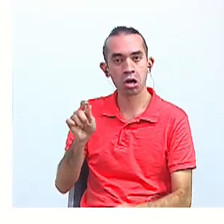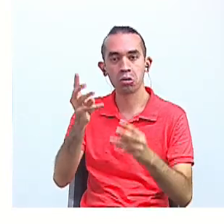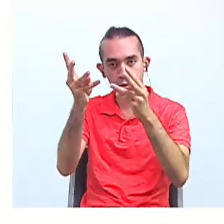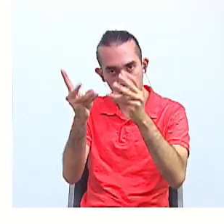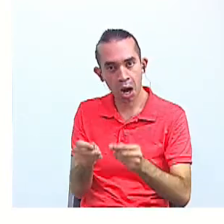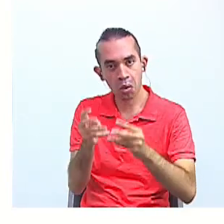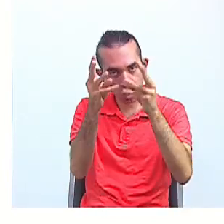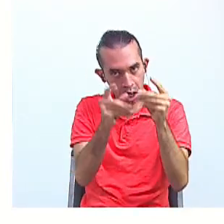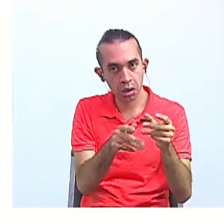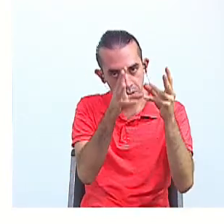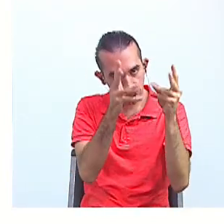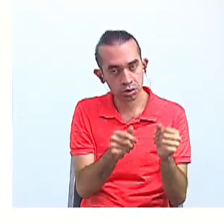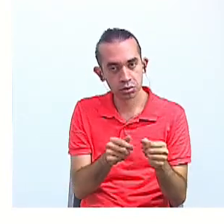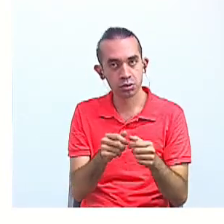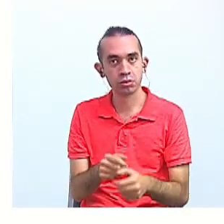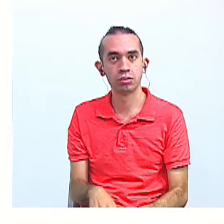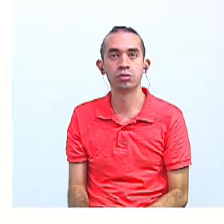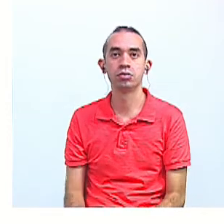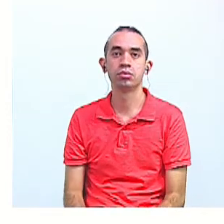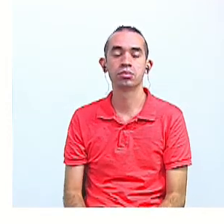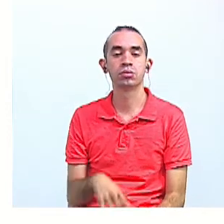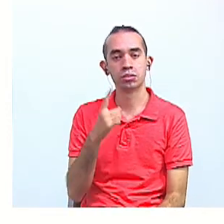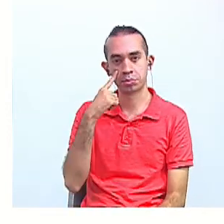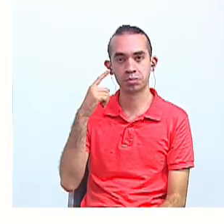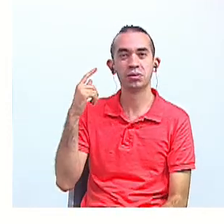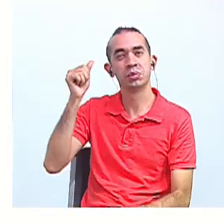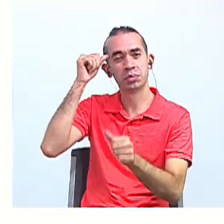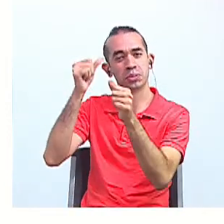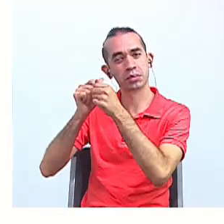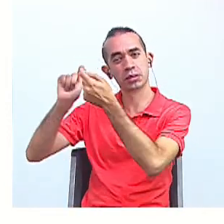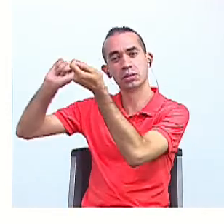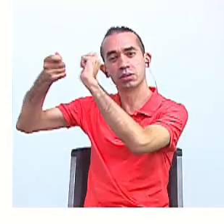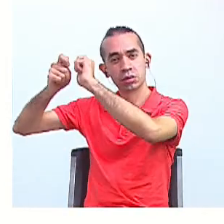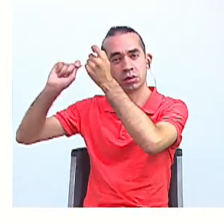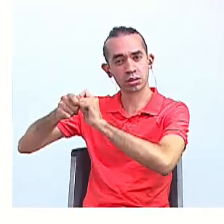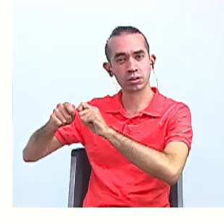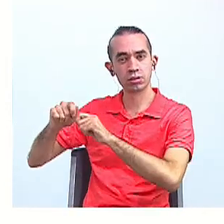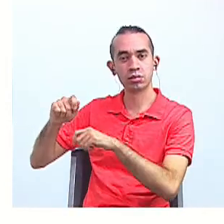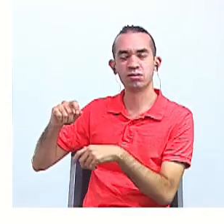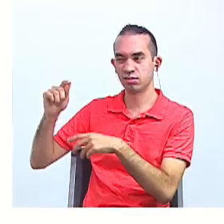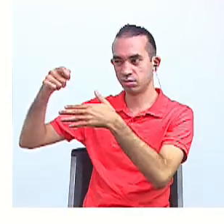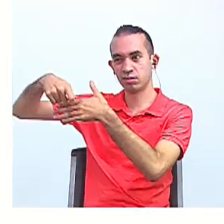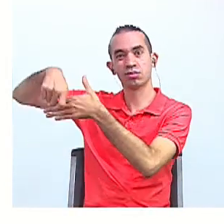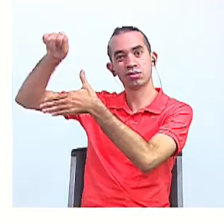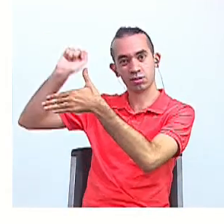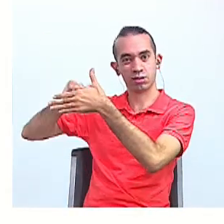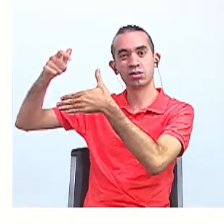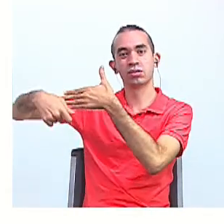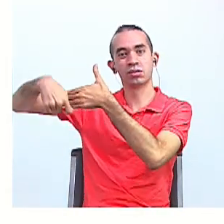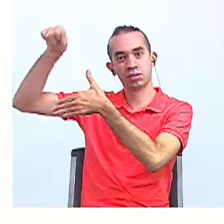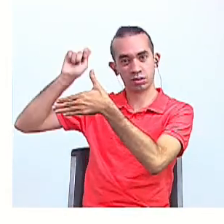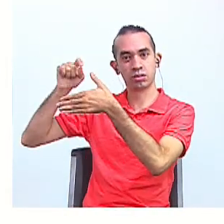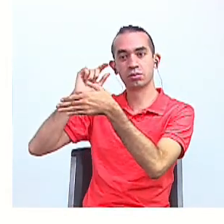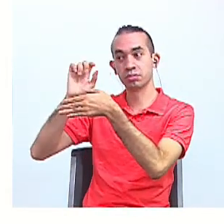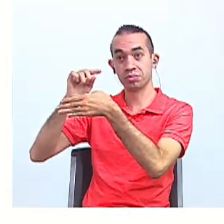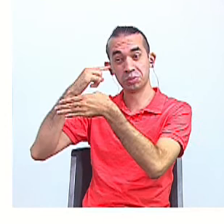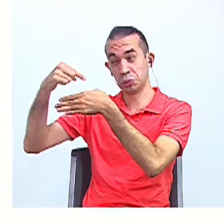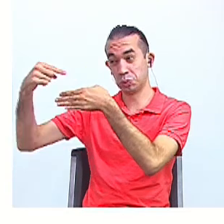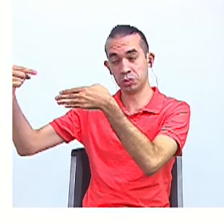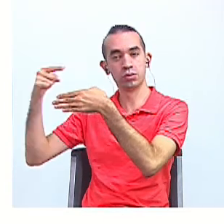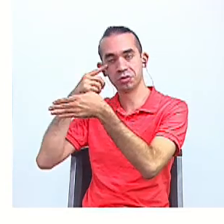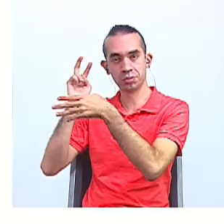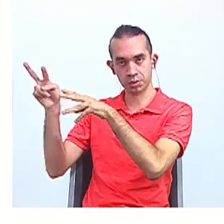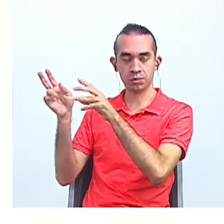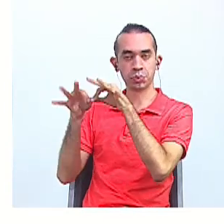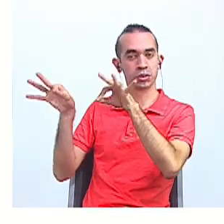cálculos. Muy bien. Recordemos estos factores de conversión que aparecen en la pantalla al lado izquierdo. Es importante que